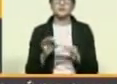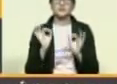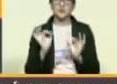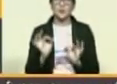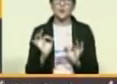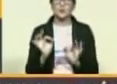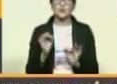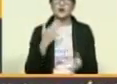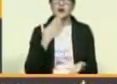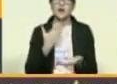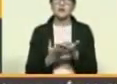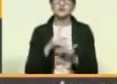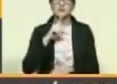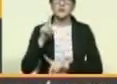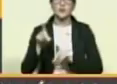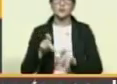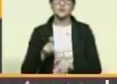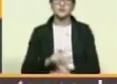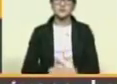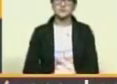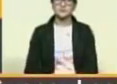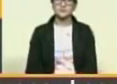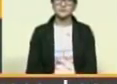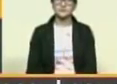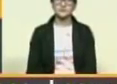Te agradezco mucho la pregunta.